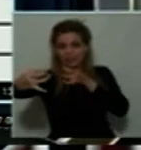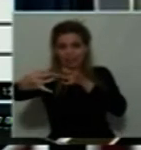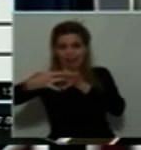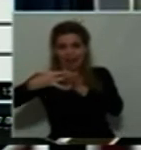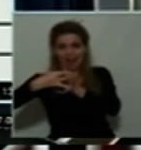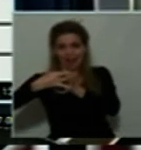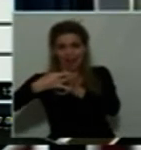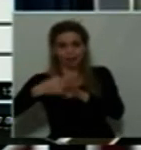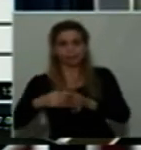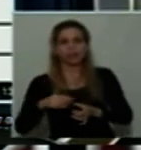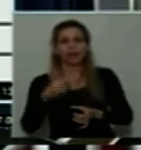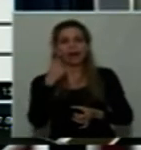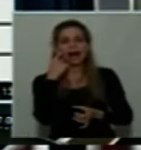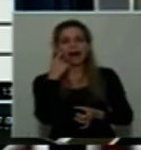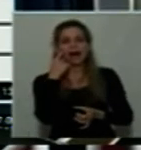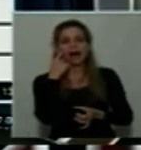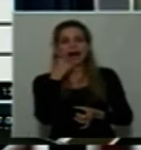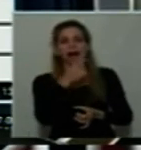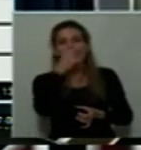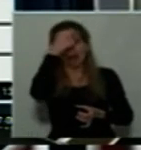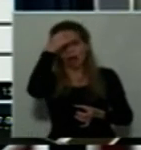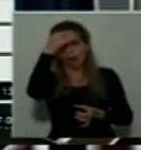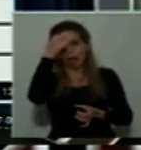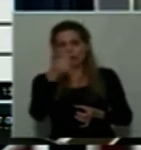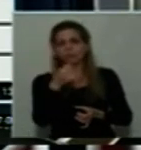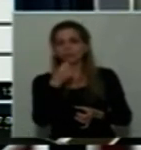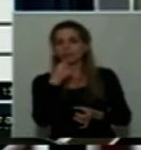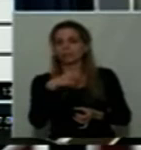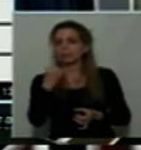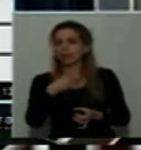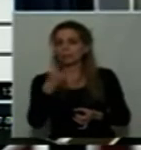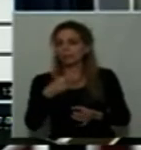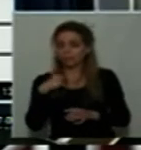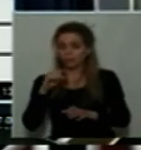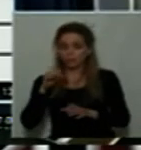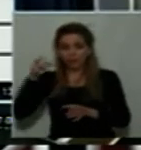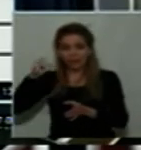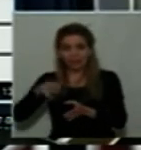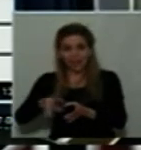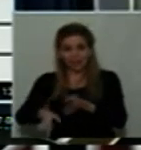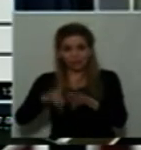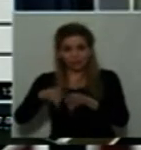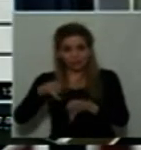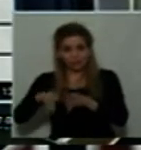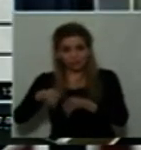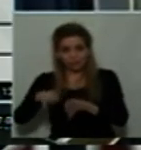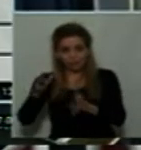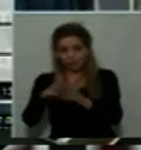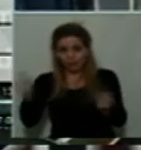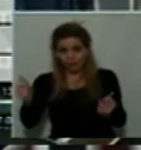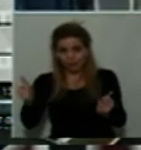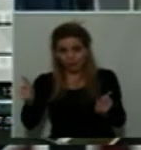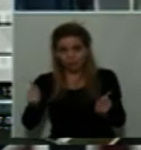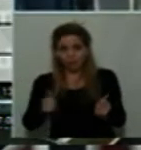Pero ahí dice que aceleraba, ¿por qué? No entiendo. Miremos las dos cosas. Acá acelera permanentemente, que evidentemente es un error porque tiene tres señales y